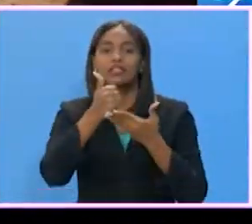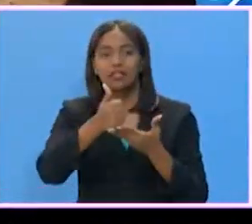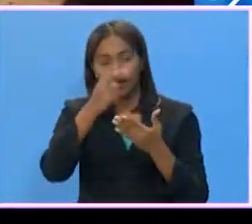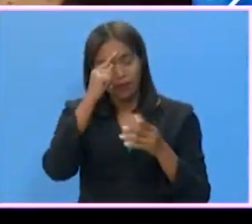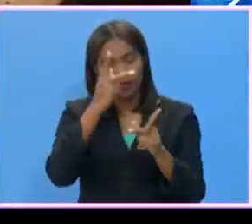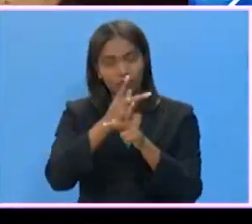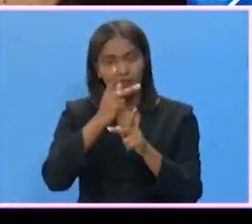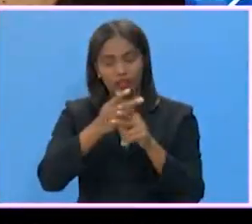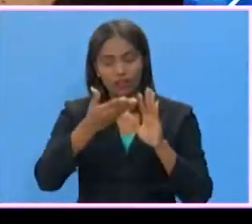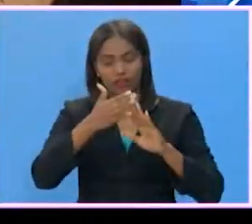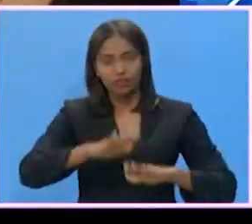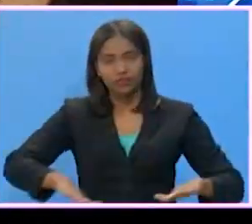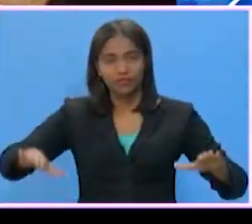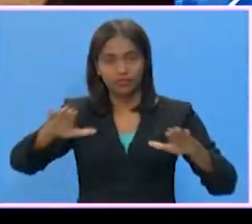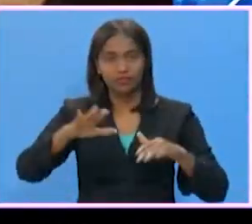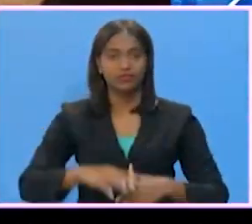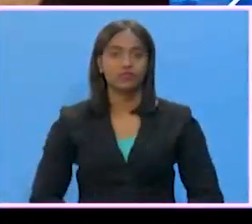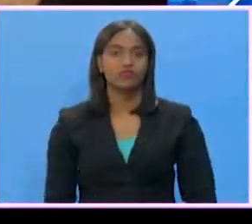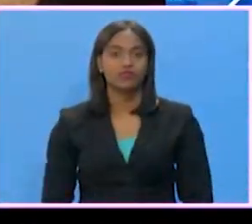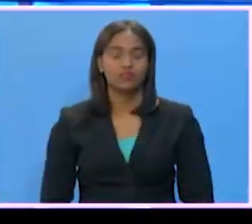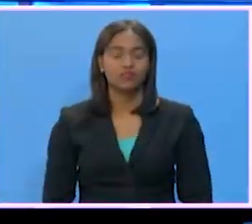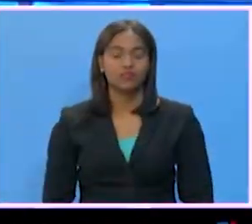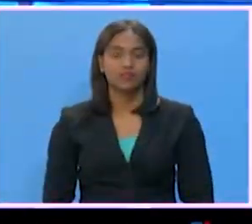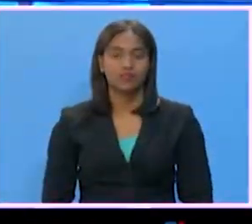cuidado del medio ambiente.